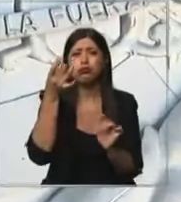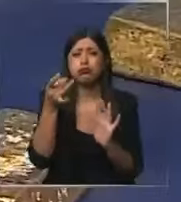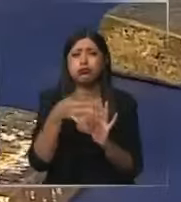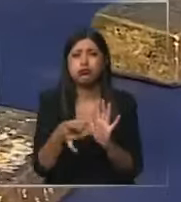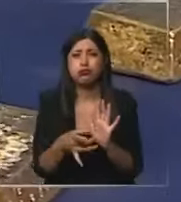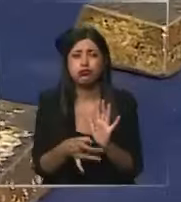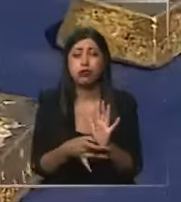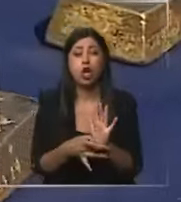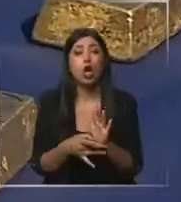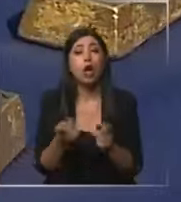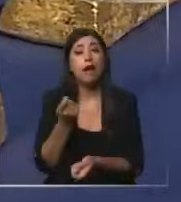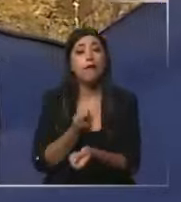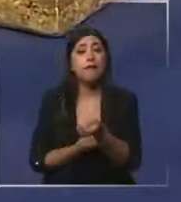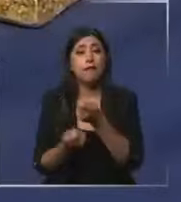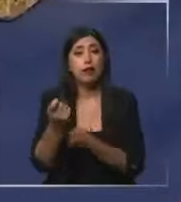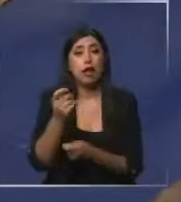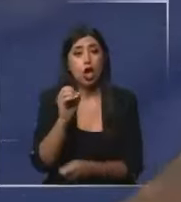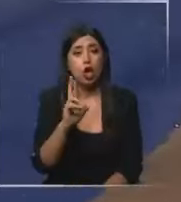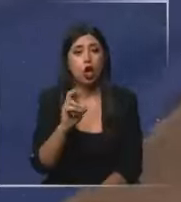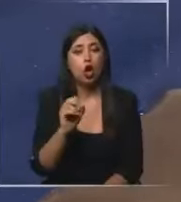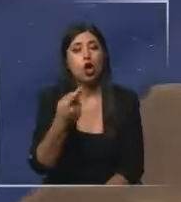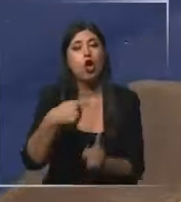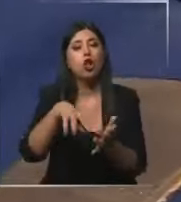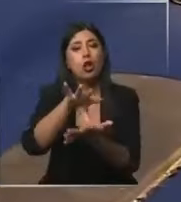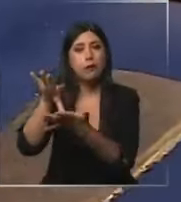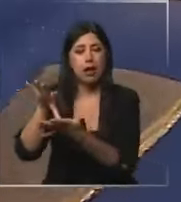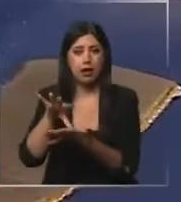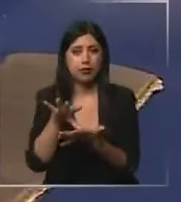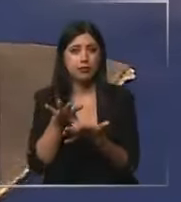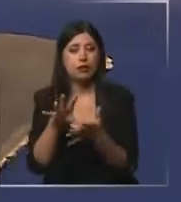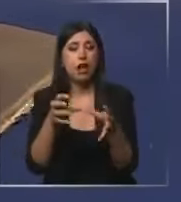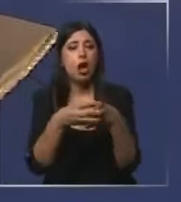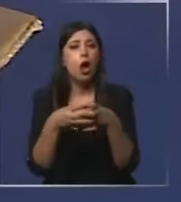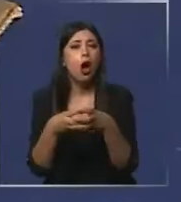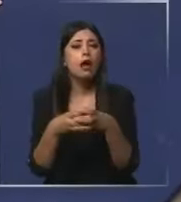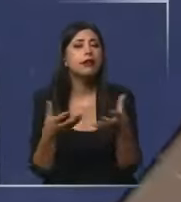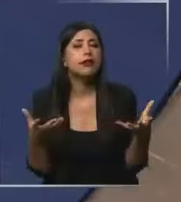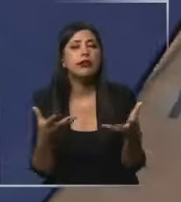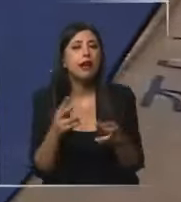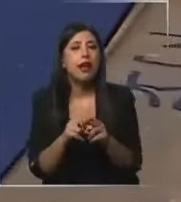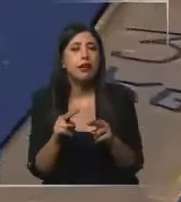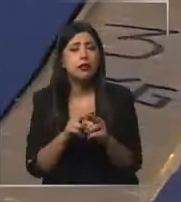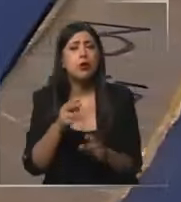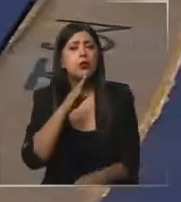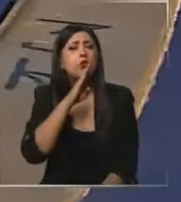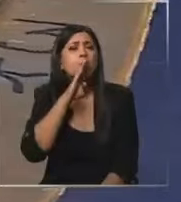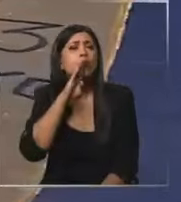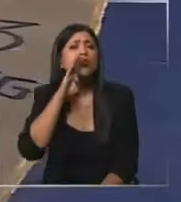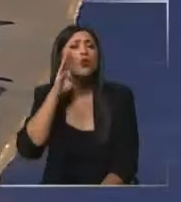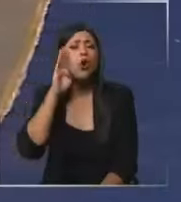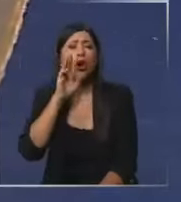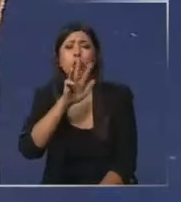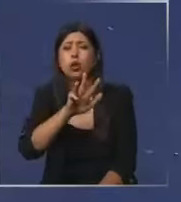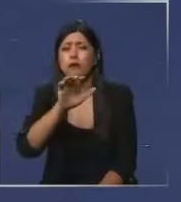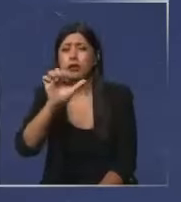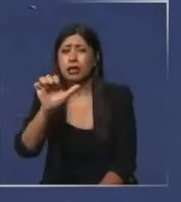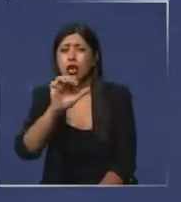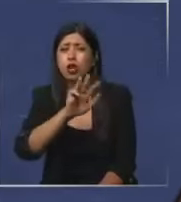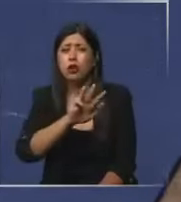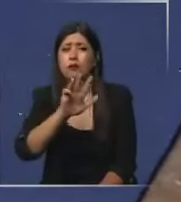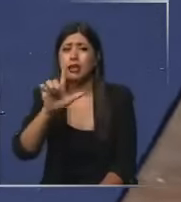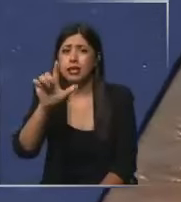estaba exportando hacia el extranjero por parte de esta organización es un oro que tenía una pureza sobre el